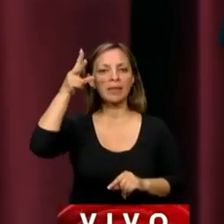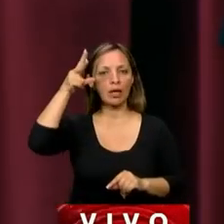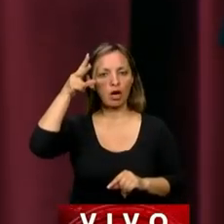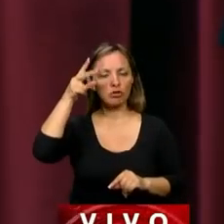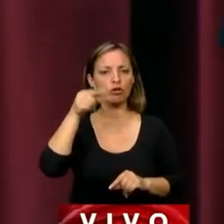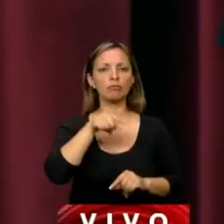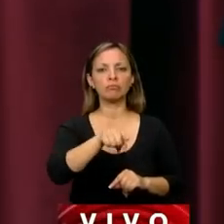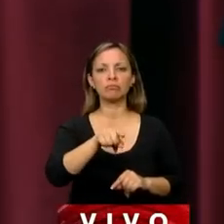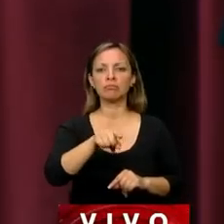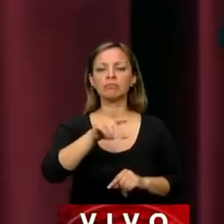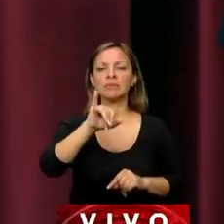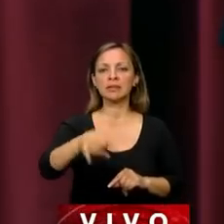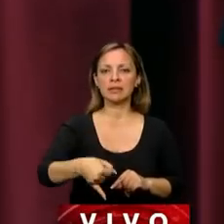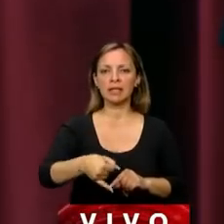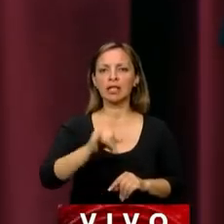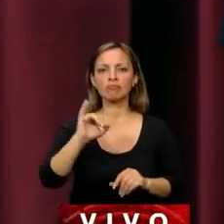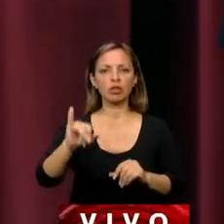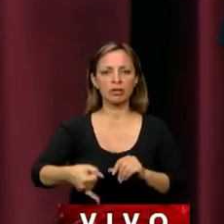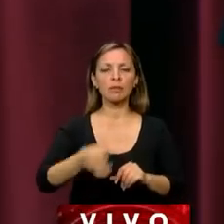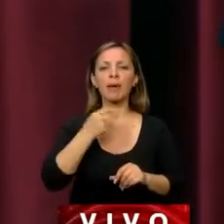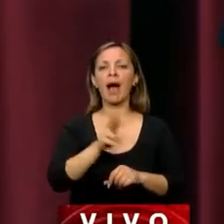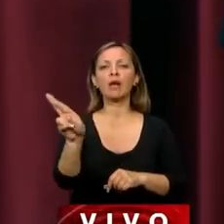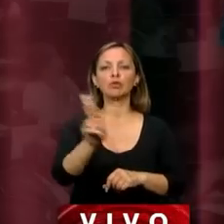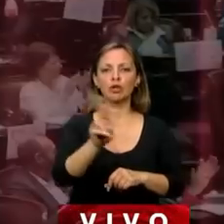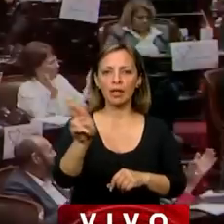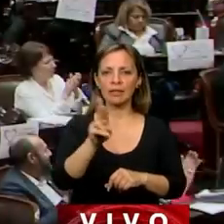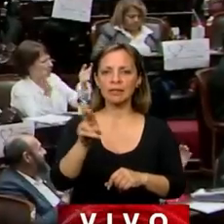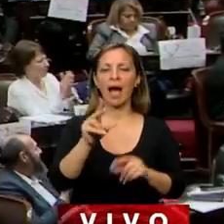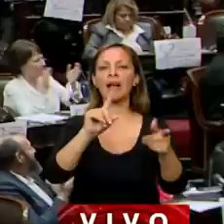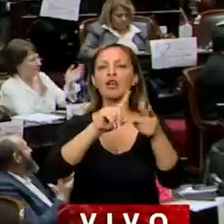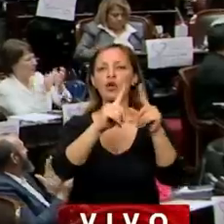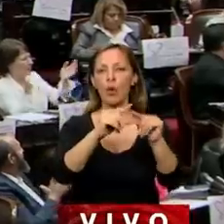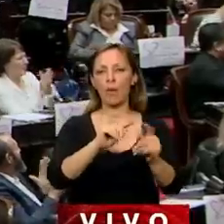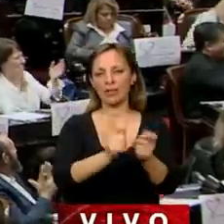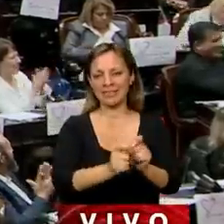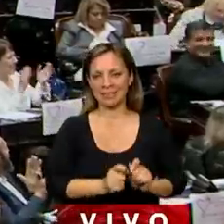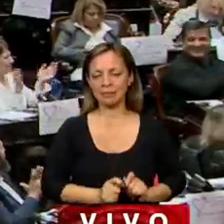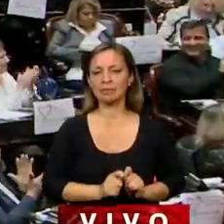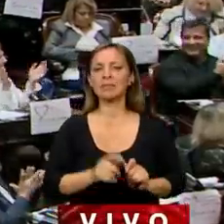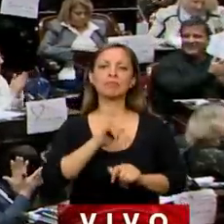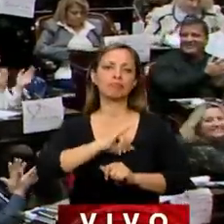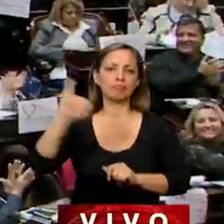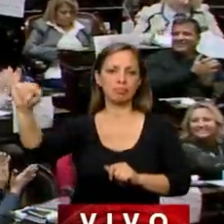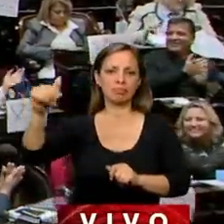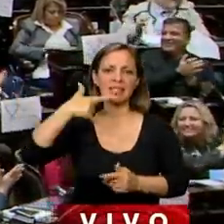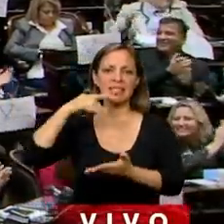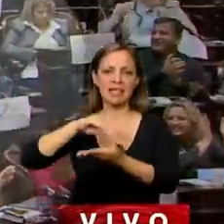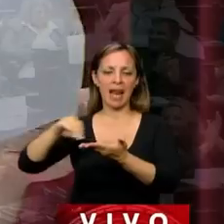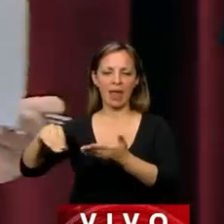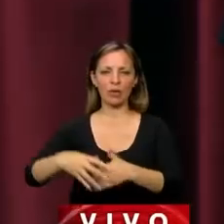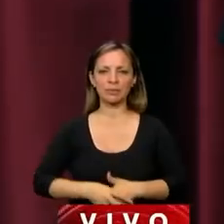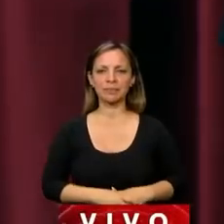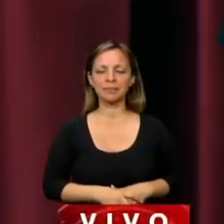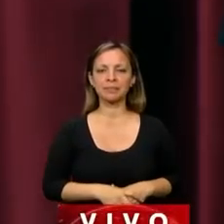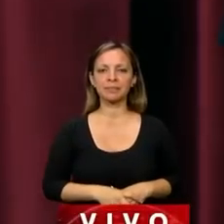forma. Se solicita el asentimiento del cuerpo para autorizar la renumeración de la ley. Se comunica al Honorable Senado de la